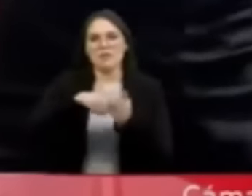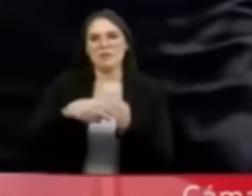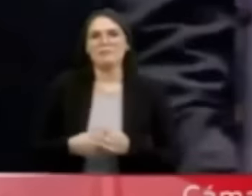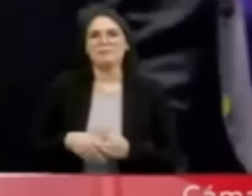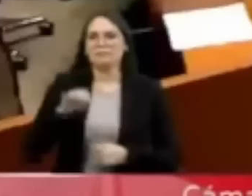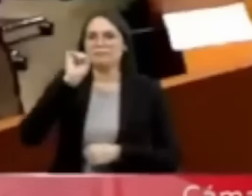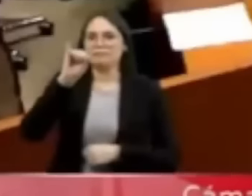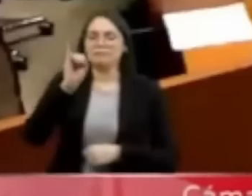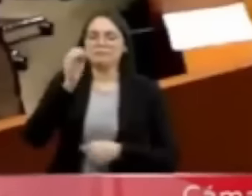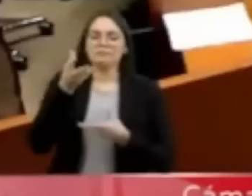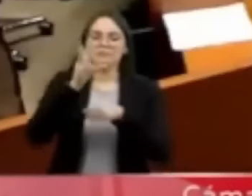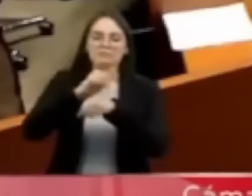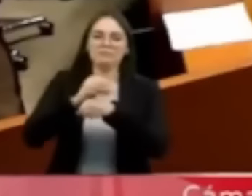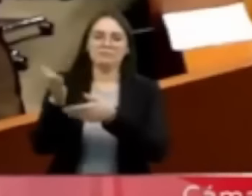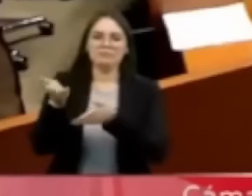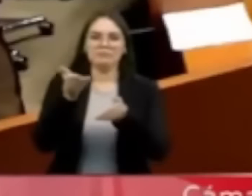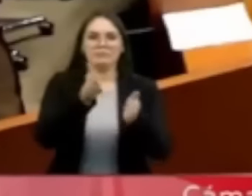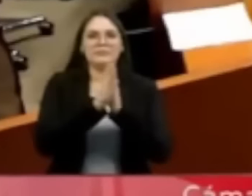palabra, senador Yunes.